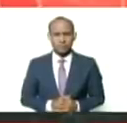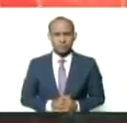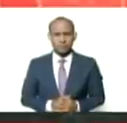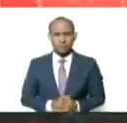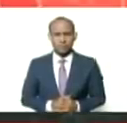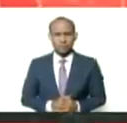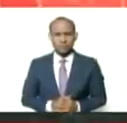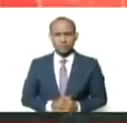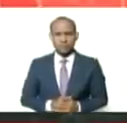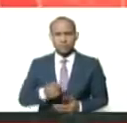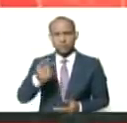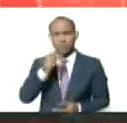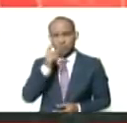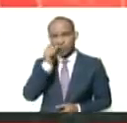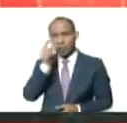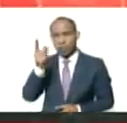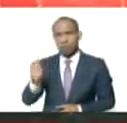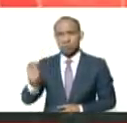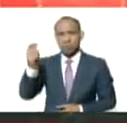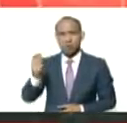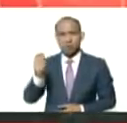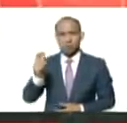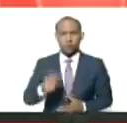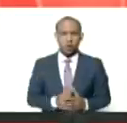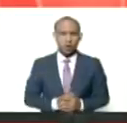Winston Vallenilla, tremendo diputado Winston, ¿vale?